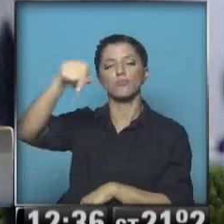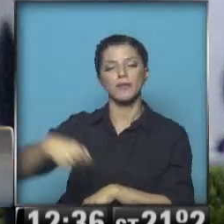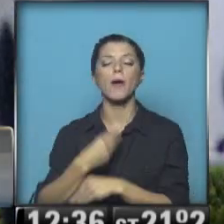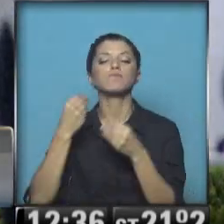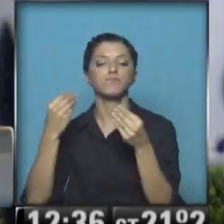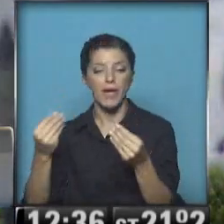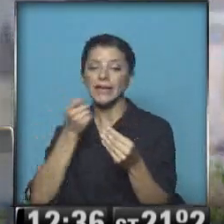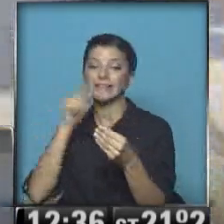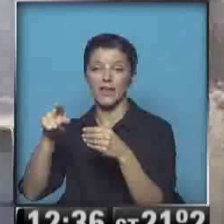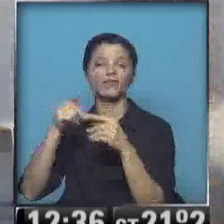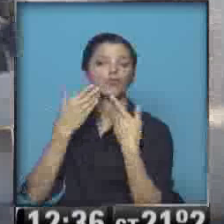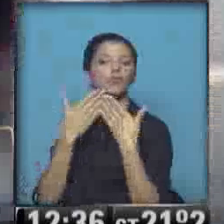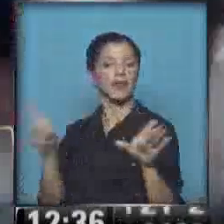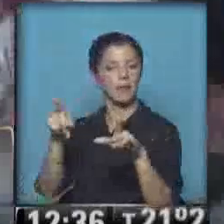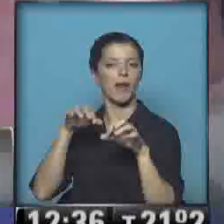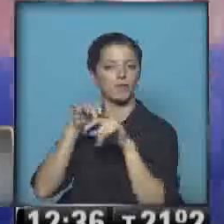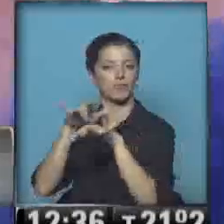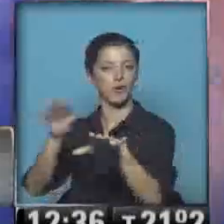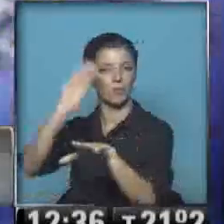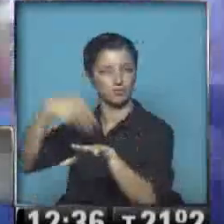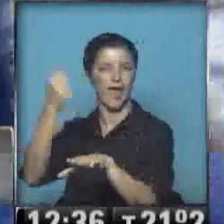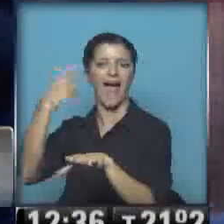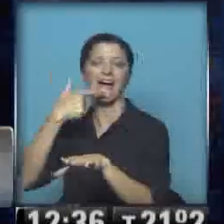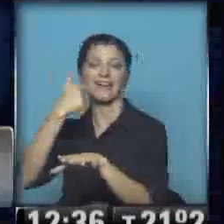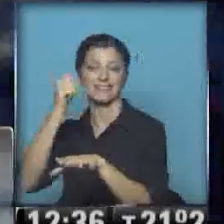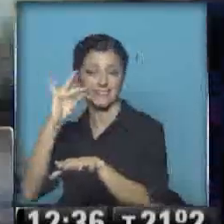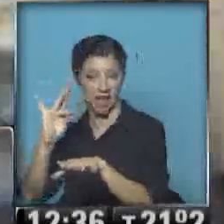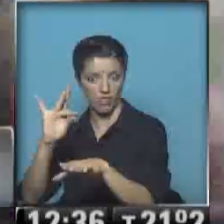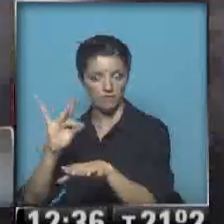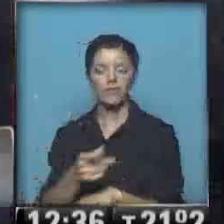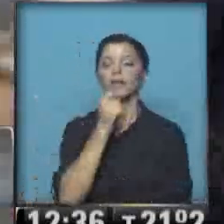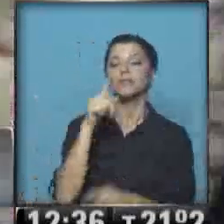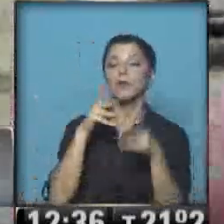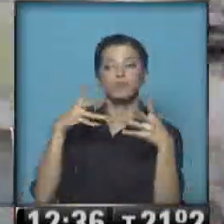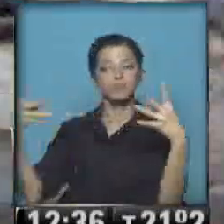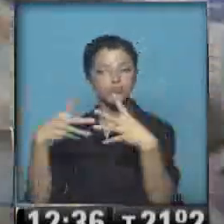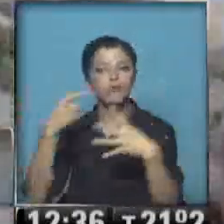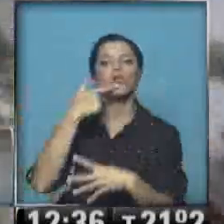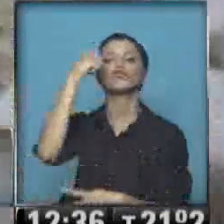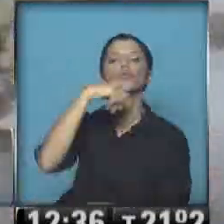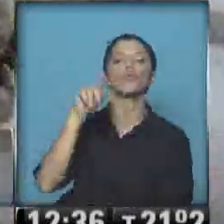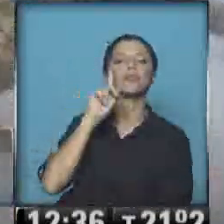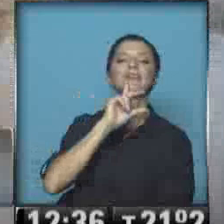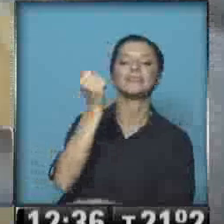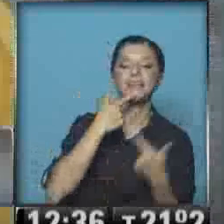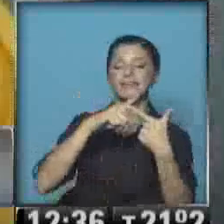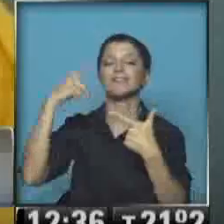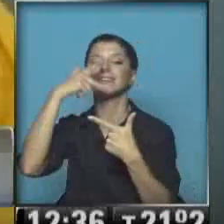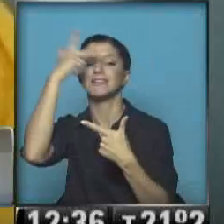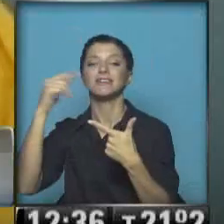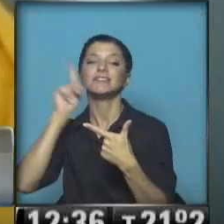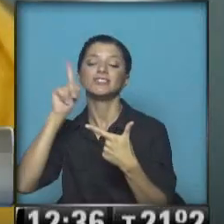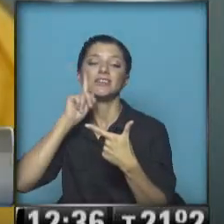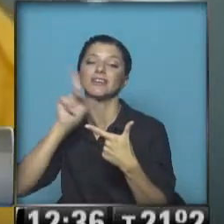derivaciones de esas políticas fogonear una guerra sectaria entre sunitas yitas y favorecer abiertamente alcaeda